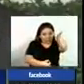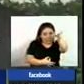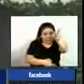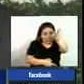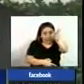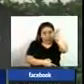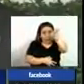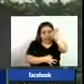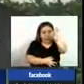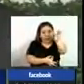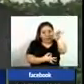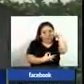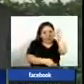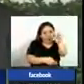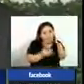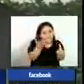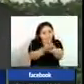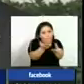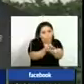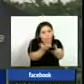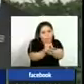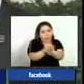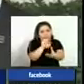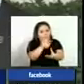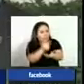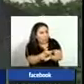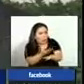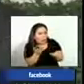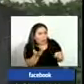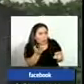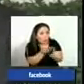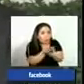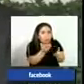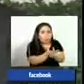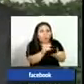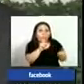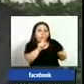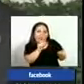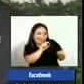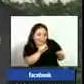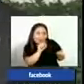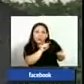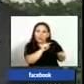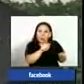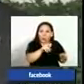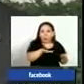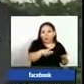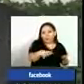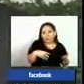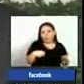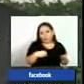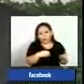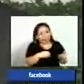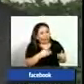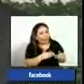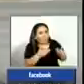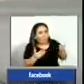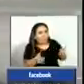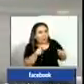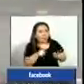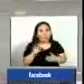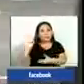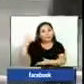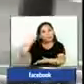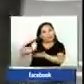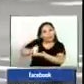o empaquetar estos productos como uso no médico por temas inminentemente aduaneros.